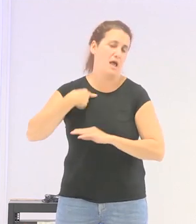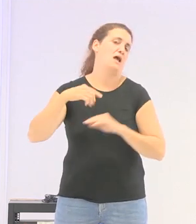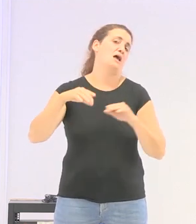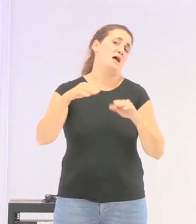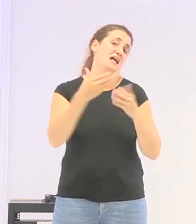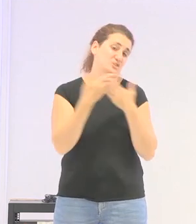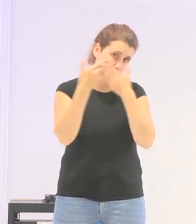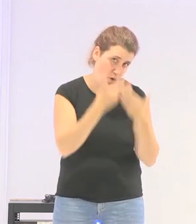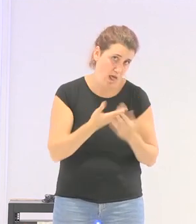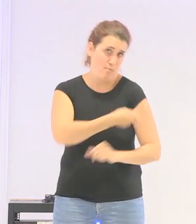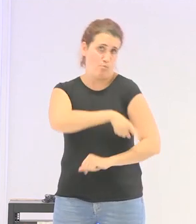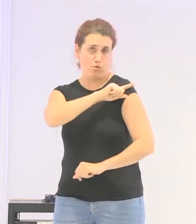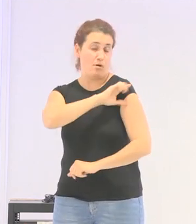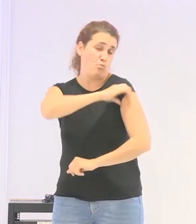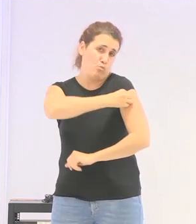ematen, gaurko